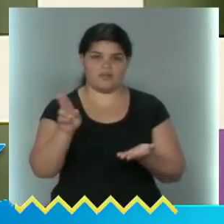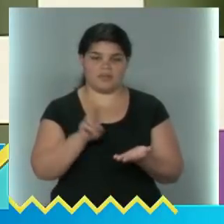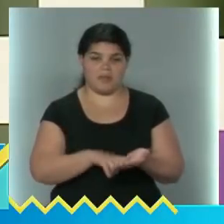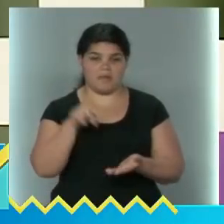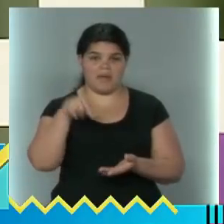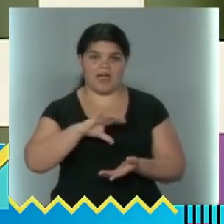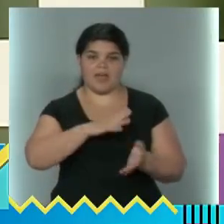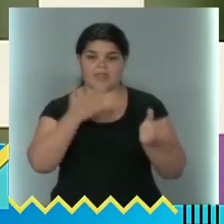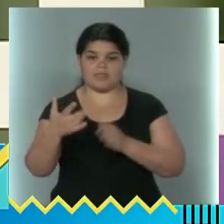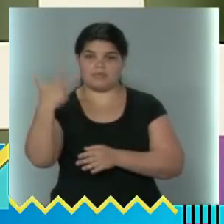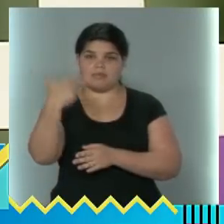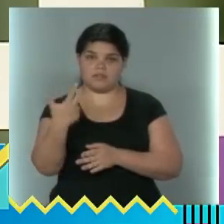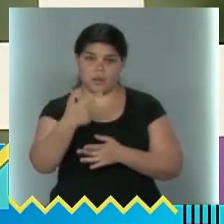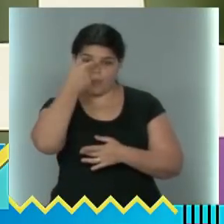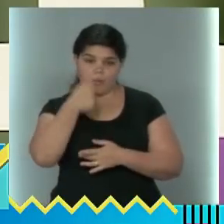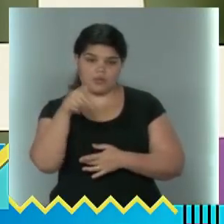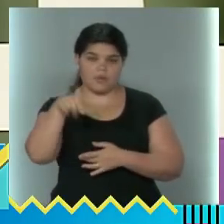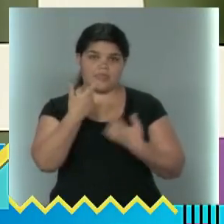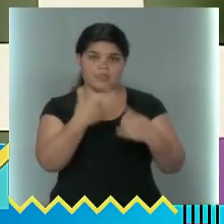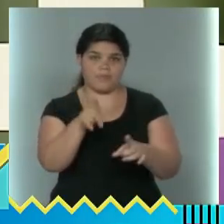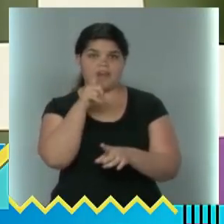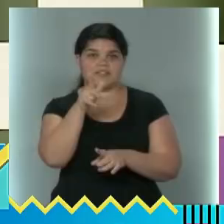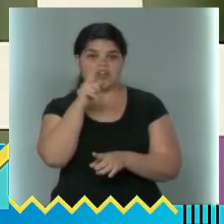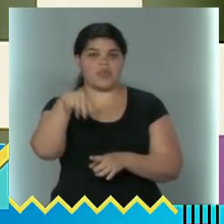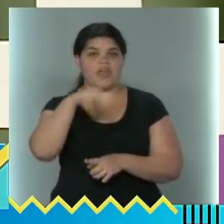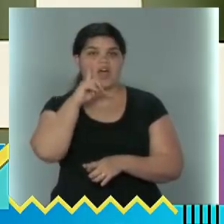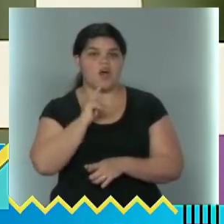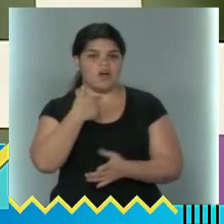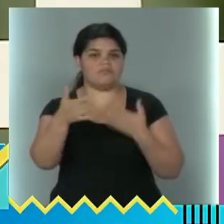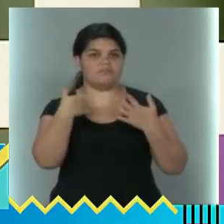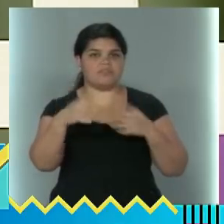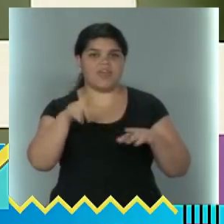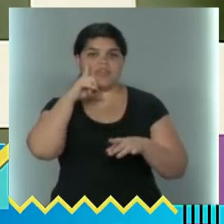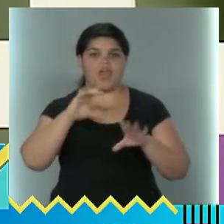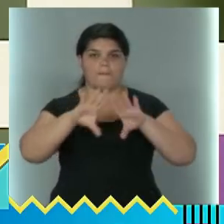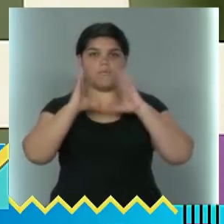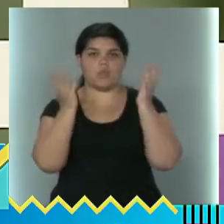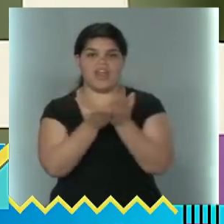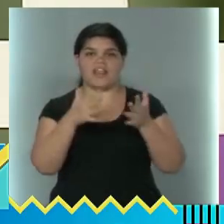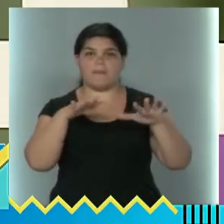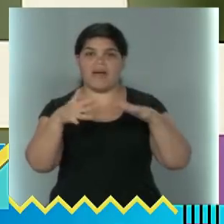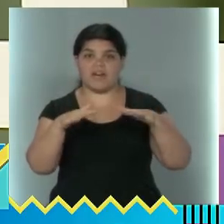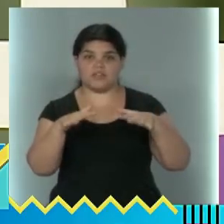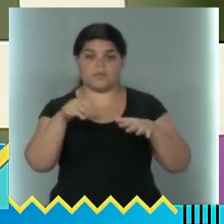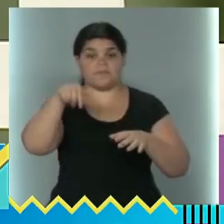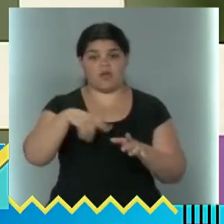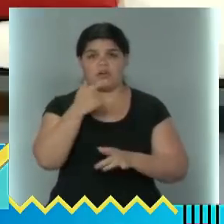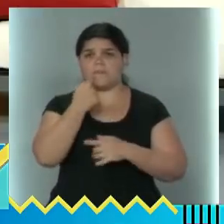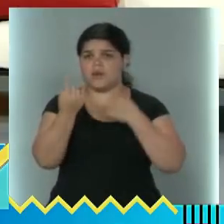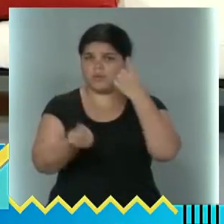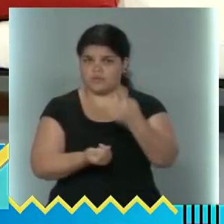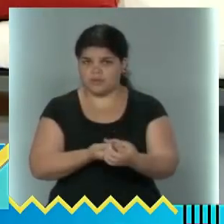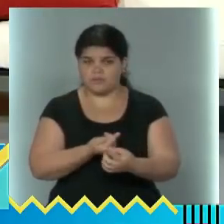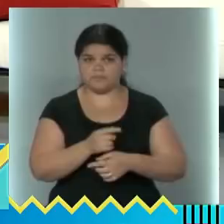Regresamos al tercer y último bloque de Distintos Parecidos. Hoy estamos hablando en el Día Mundial del Parkinson y quería preguntarte,